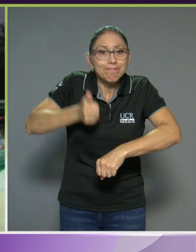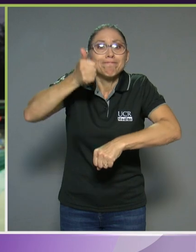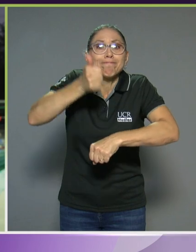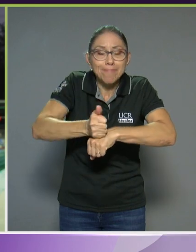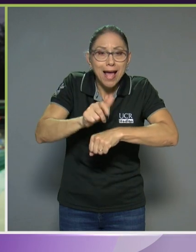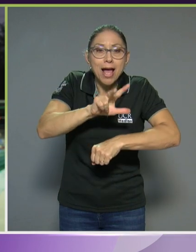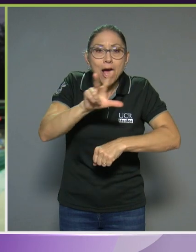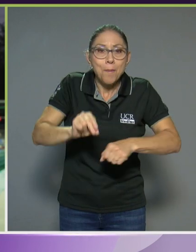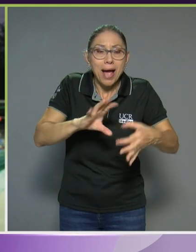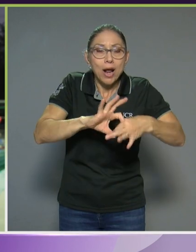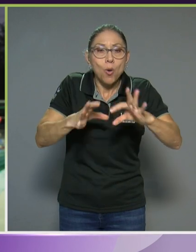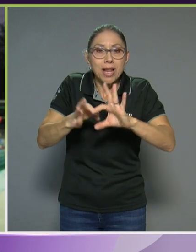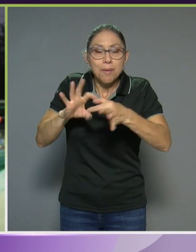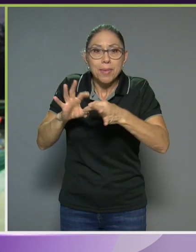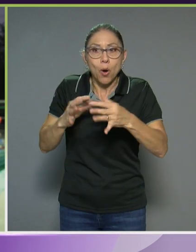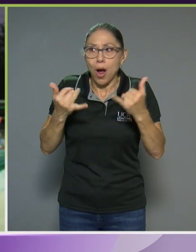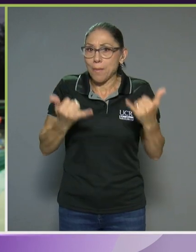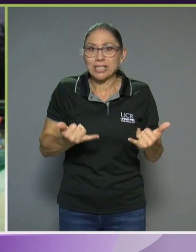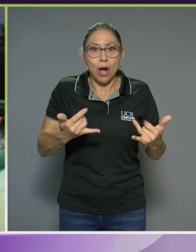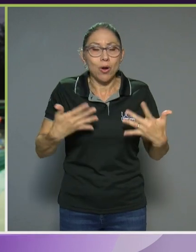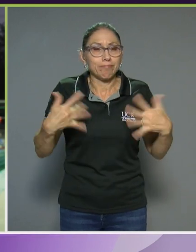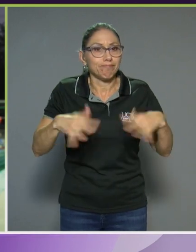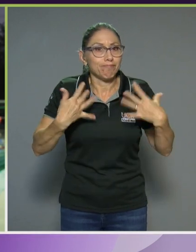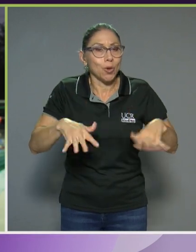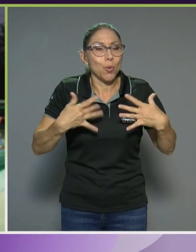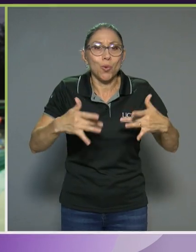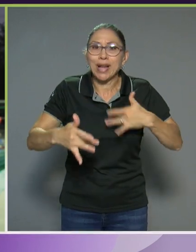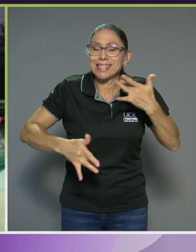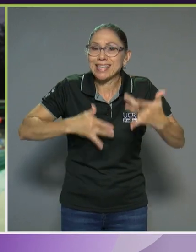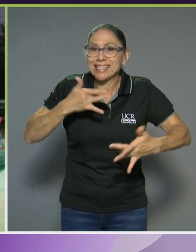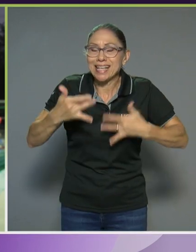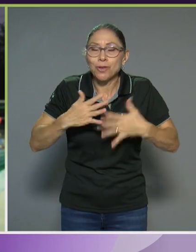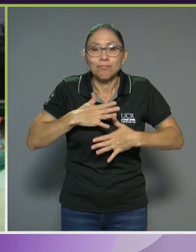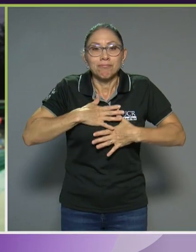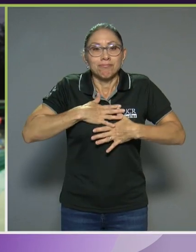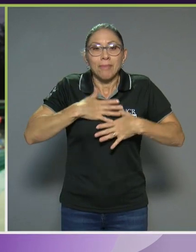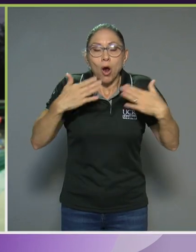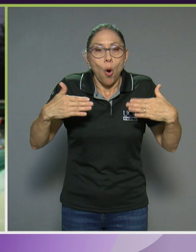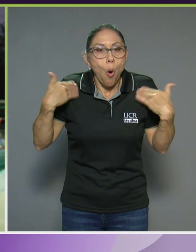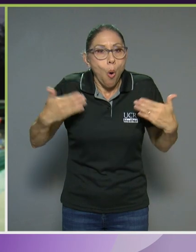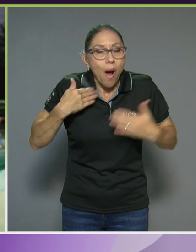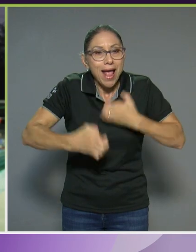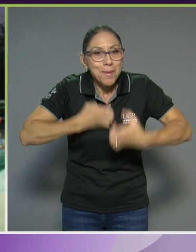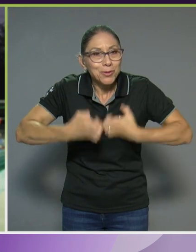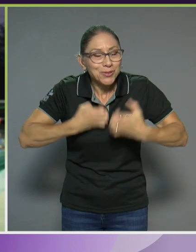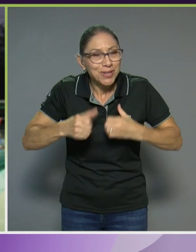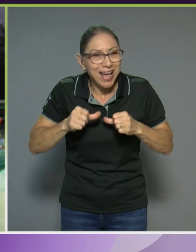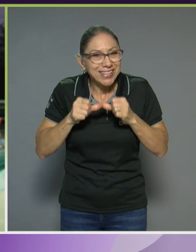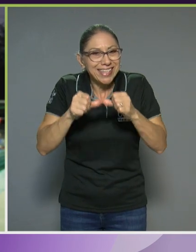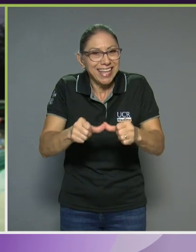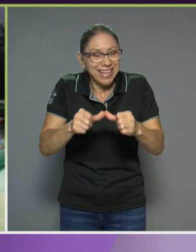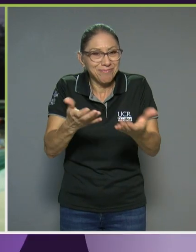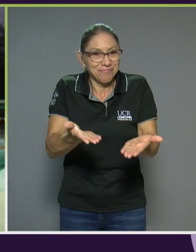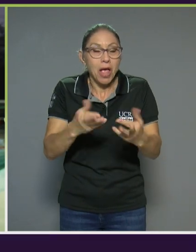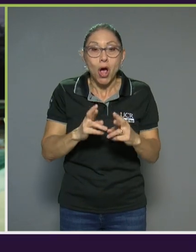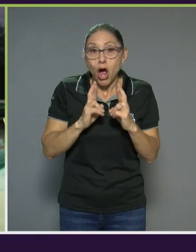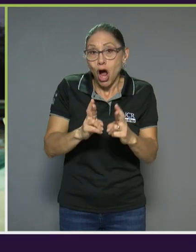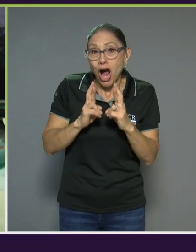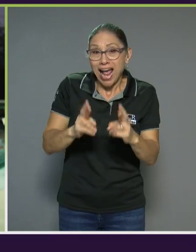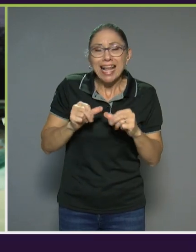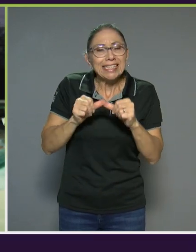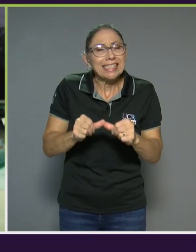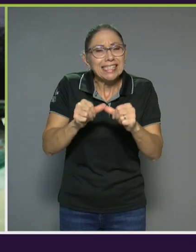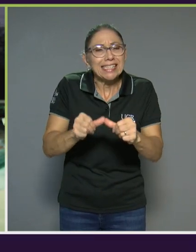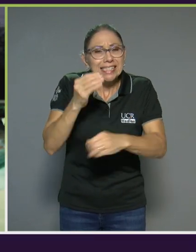Entonces, claro, ahora es como toda una sensación así como demasiado, pero muy contento y muy emocionado de seguir con esto. Y ojalá que sigan por